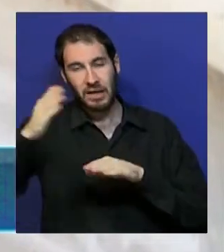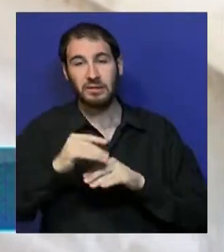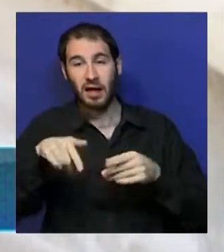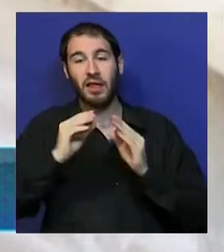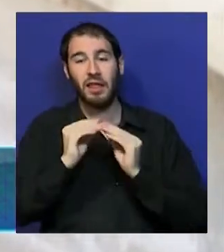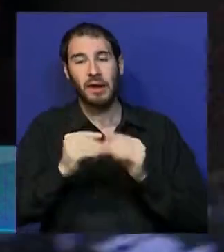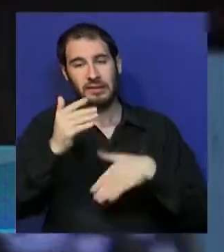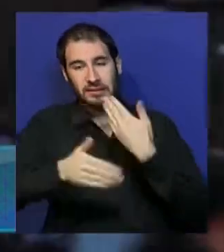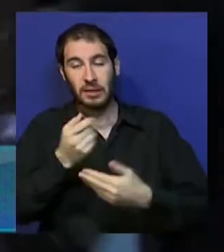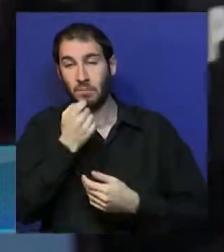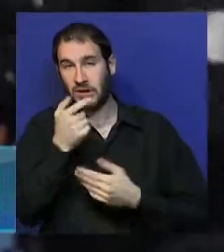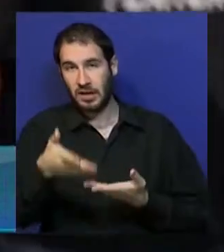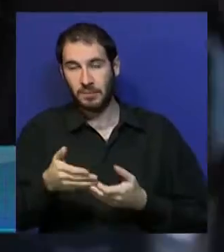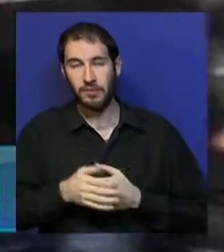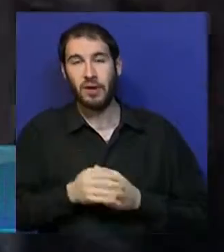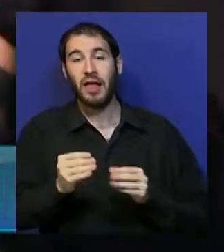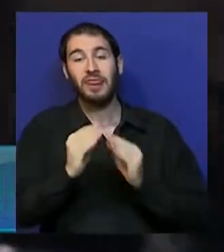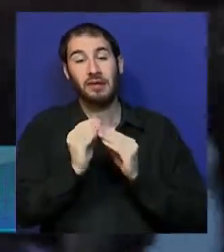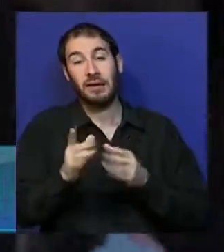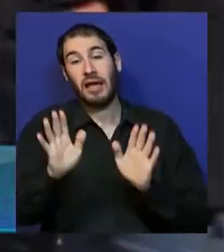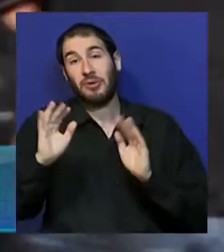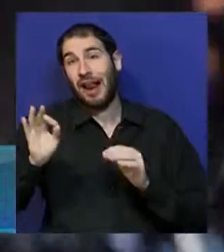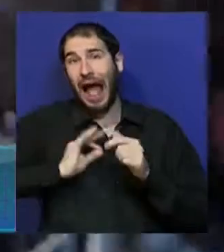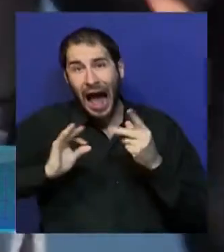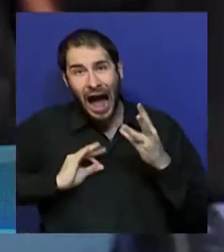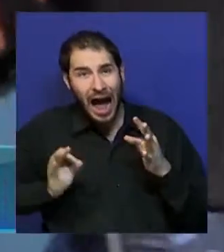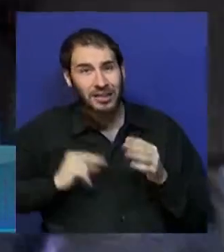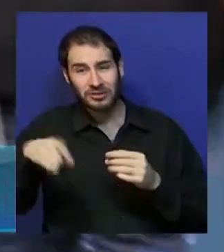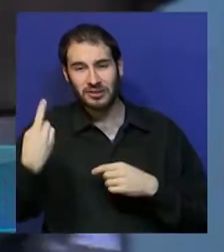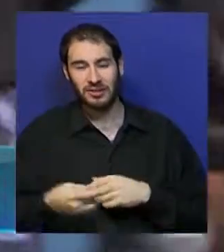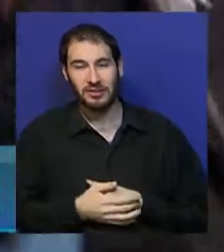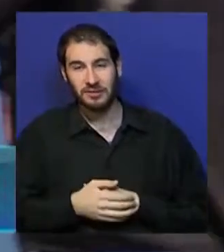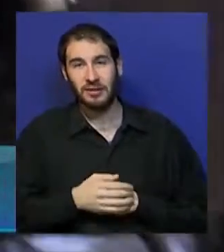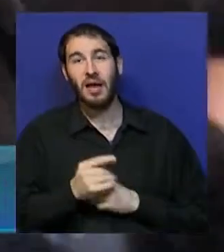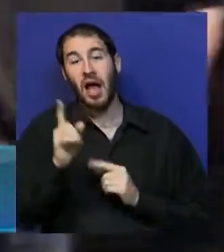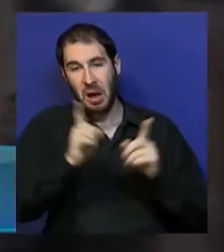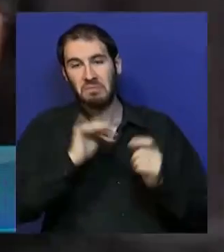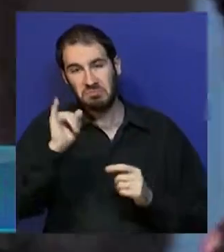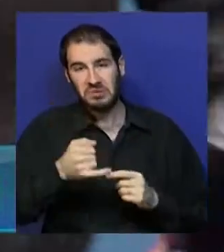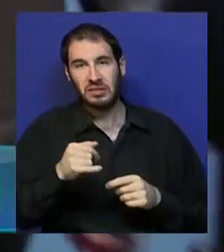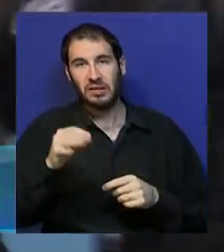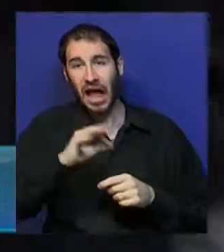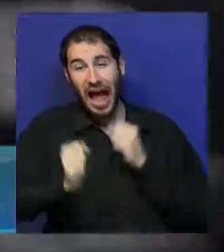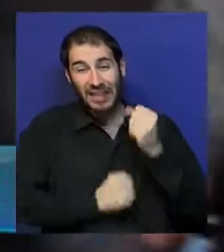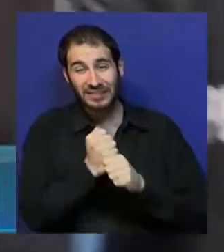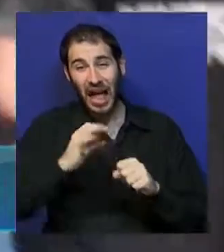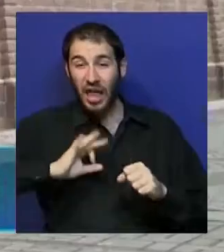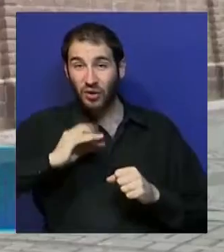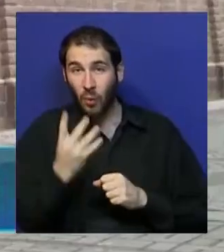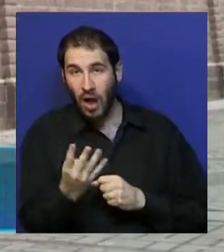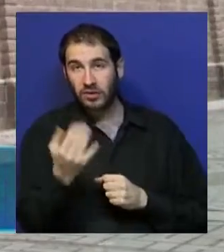debate en curso, por ejemplo, que el debate puede durar años. Ha habido casos así en que ha durado hasta 4 años un